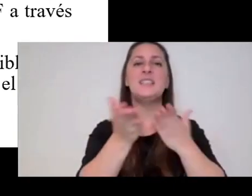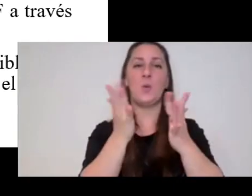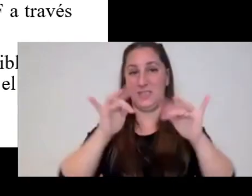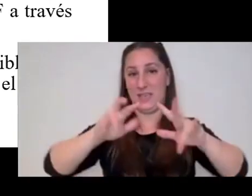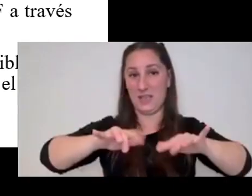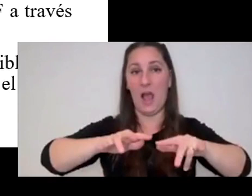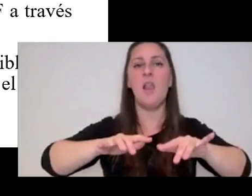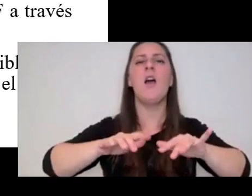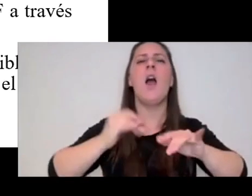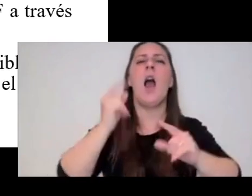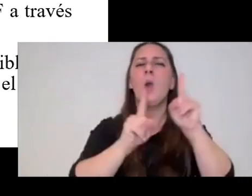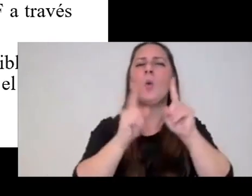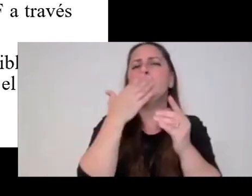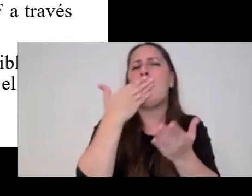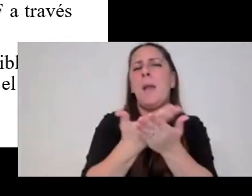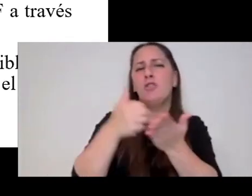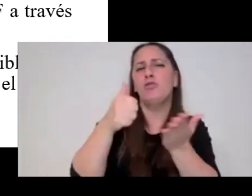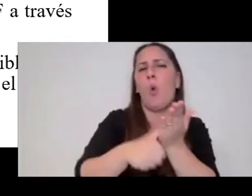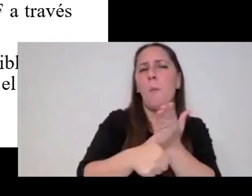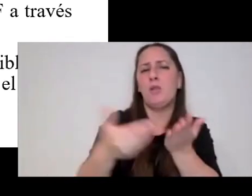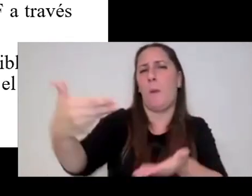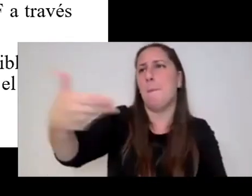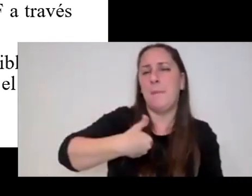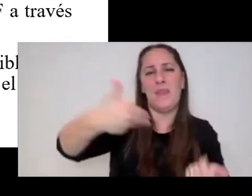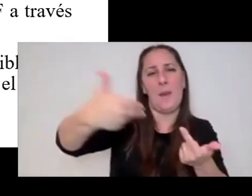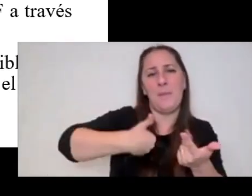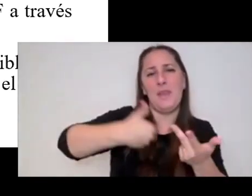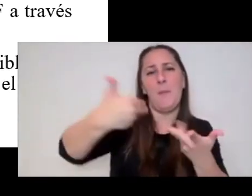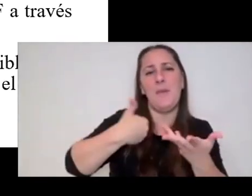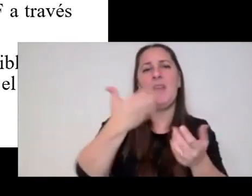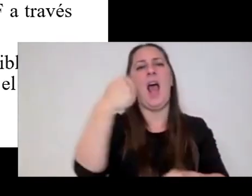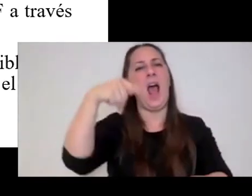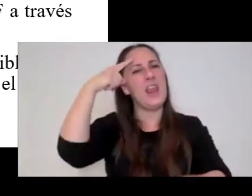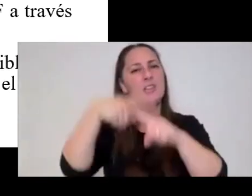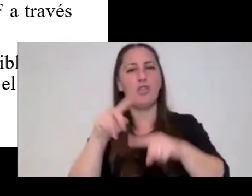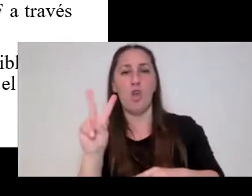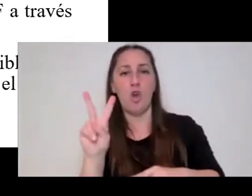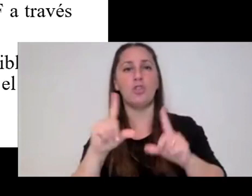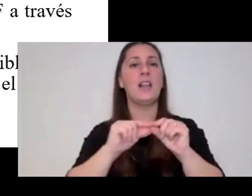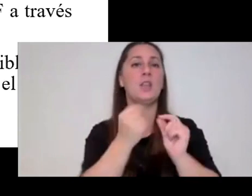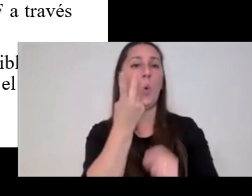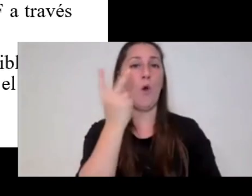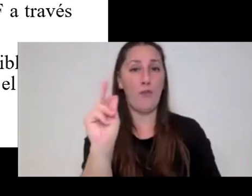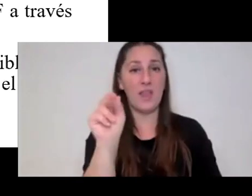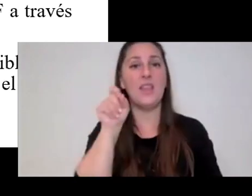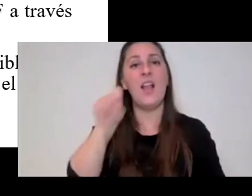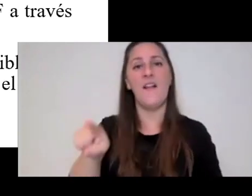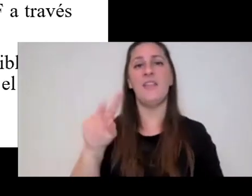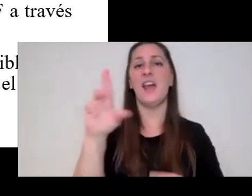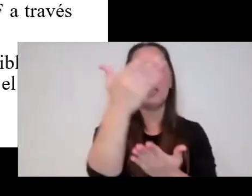determinada documentación que exige el anexo 2, artículo 20 de la Resolución